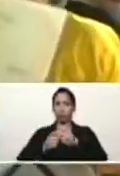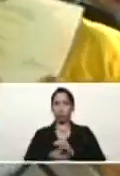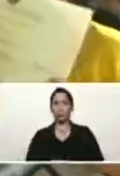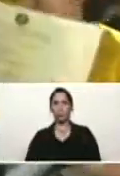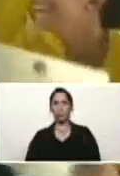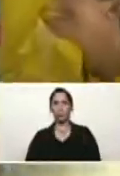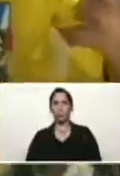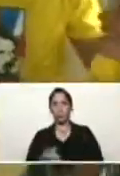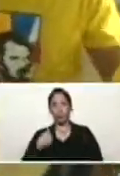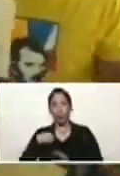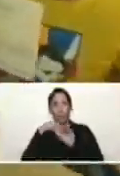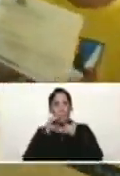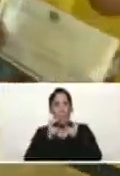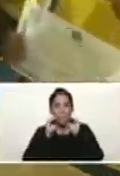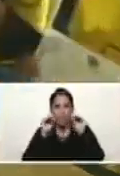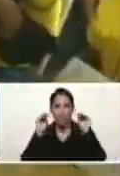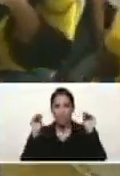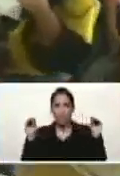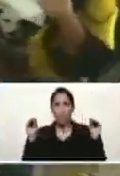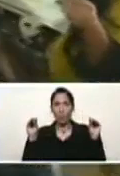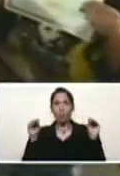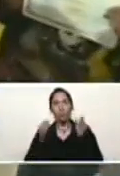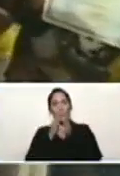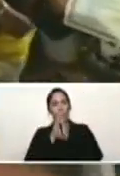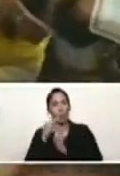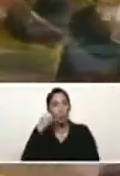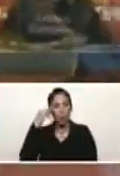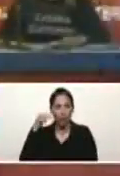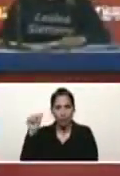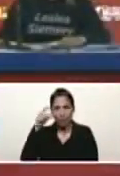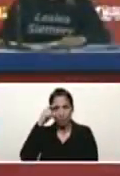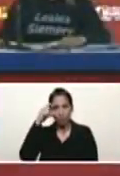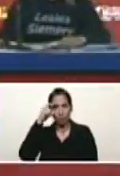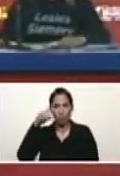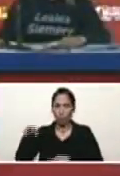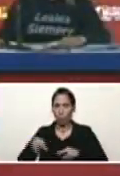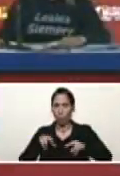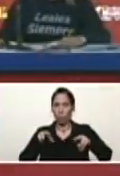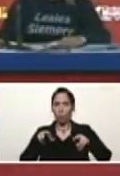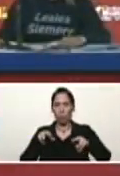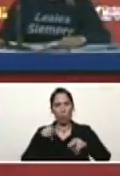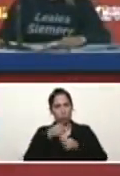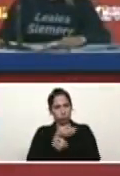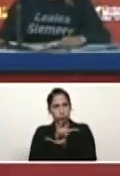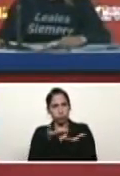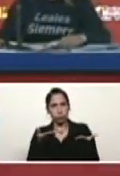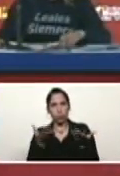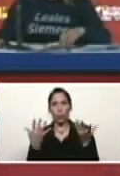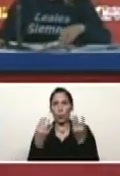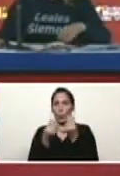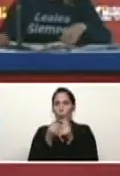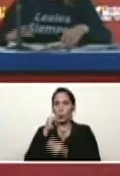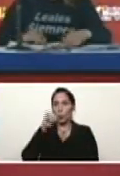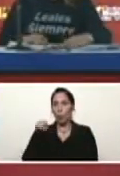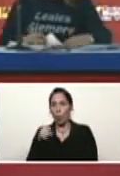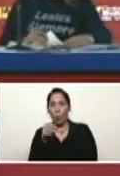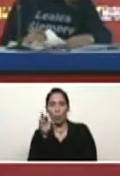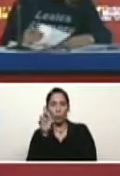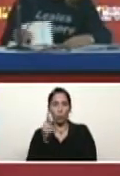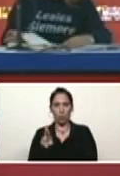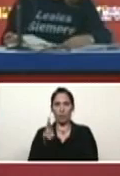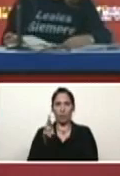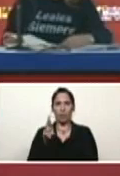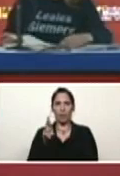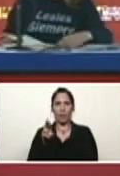Por eso yo le hago un llamado, Aristóbulo, coordine ahí con Jorge Rodríguez, porque yo siempre en estos actos